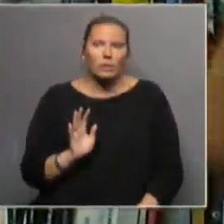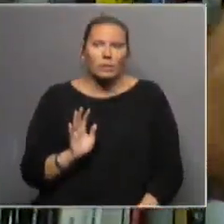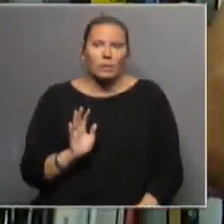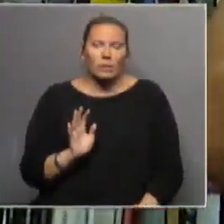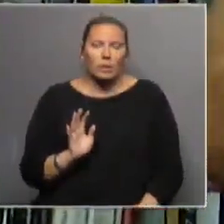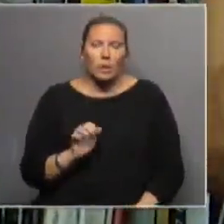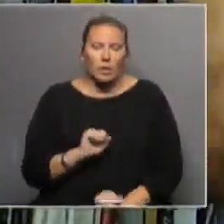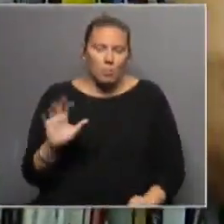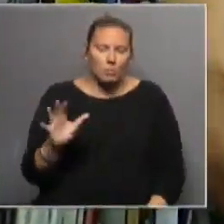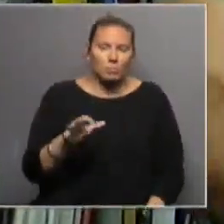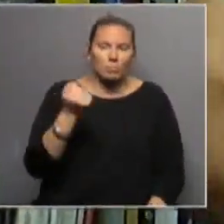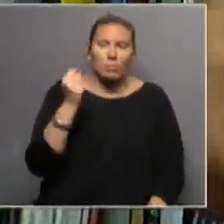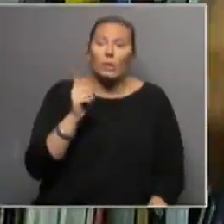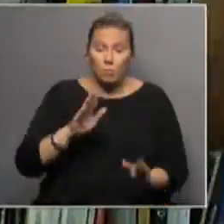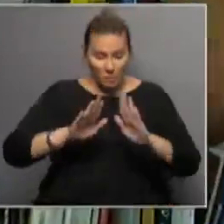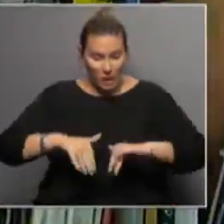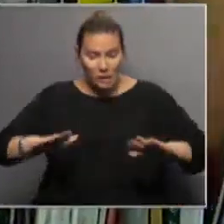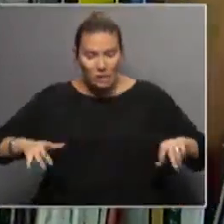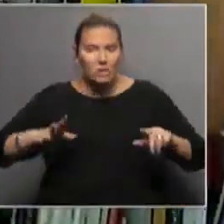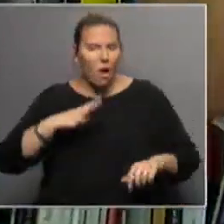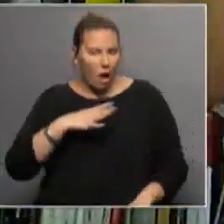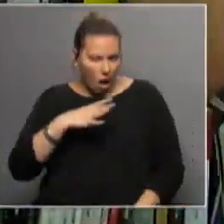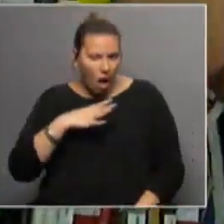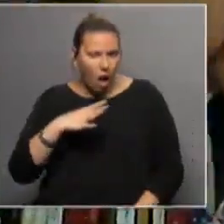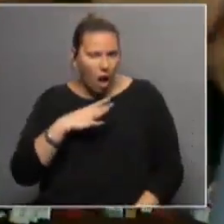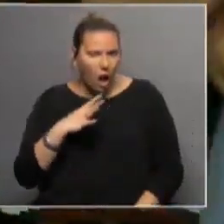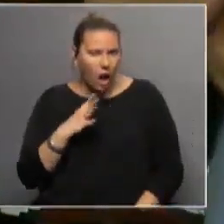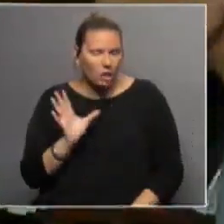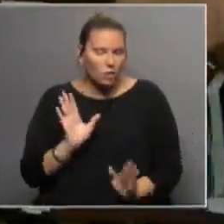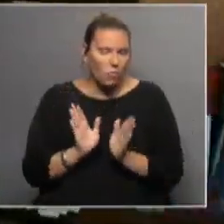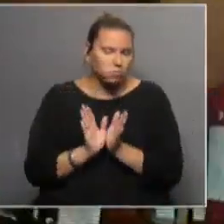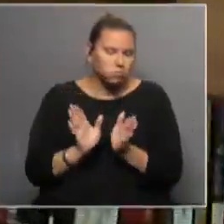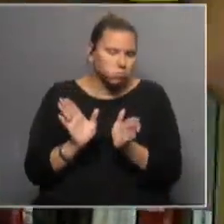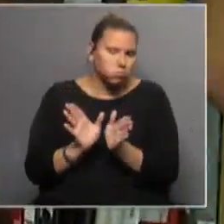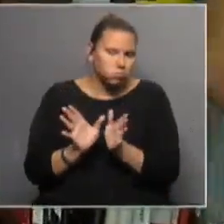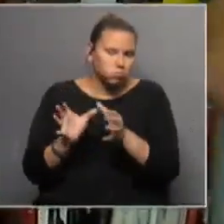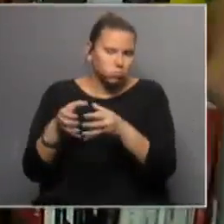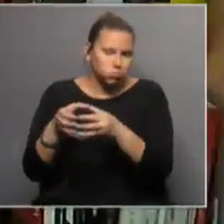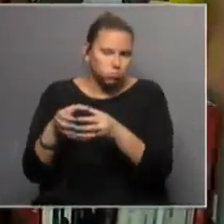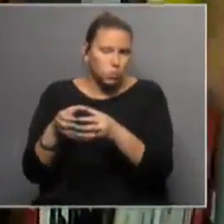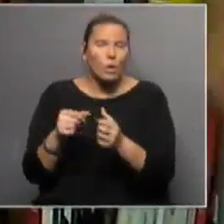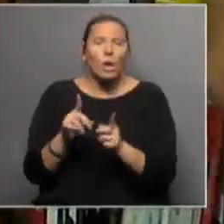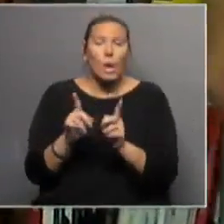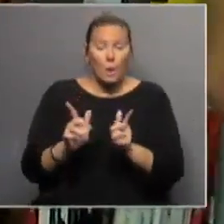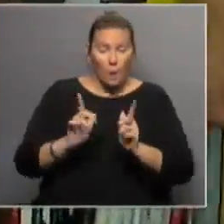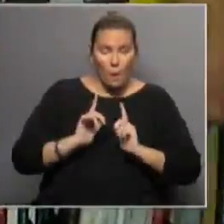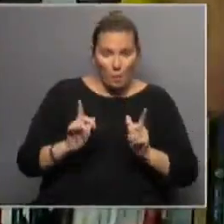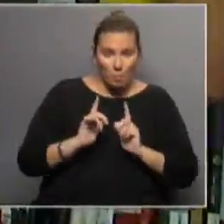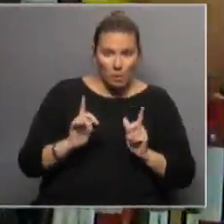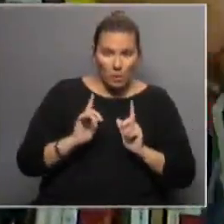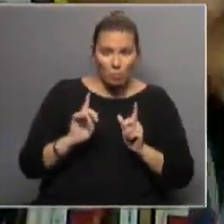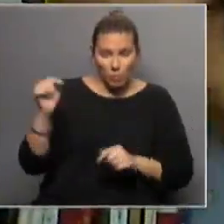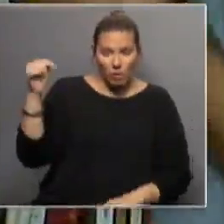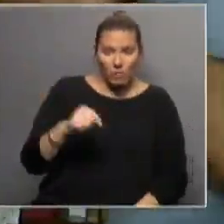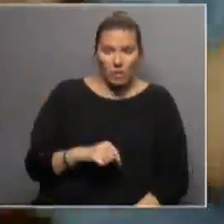que van a poder encontrar también para niños y niñas, tienen una sección. Así que bueno, les esperamos por acá